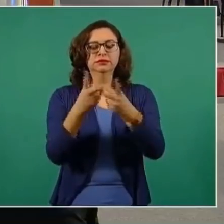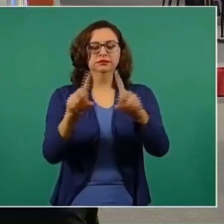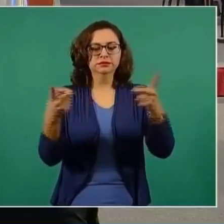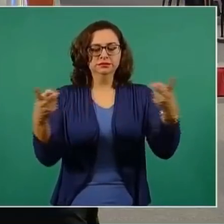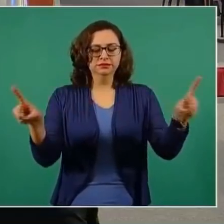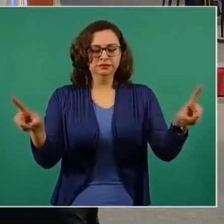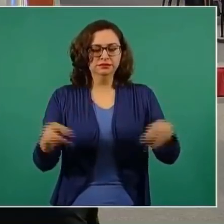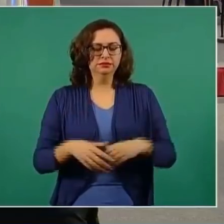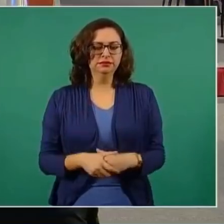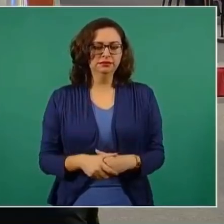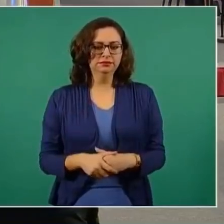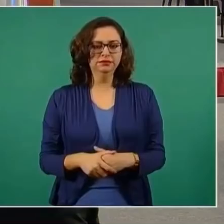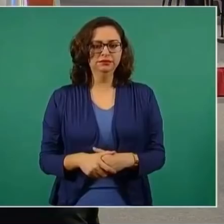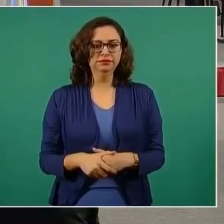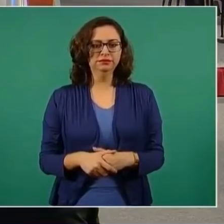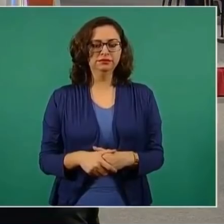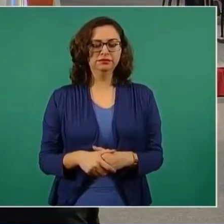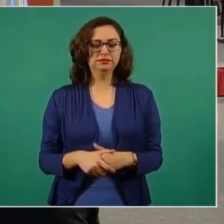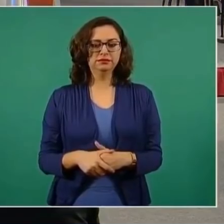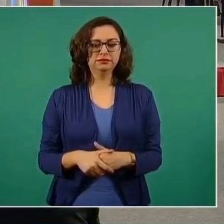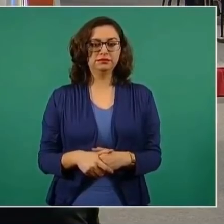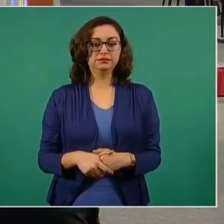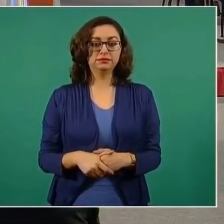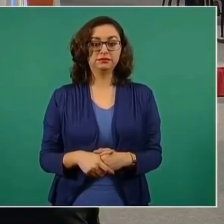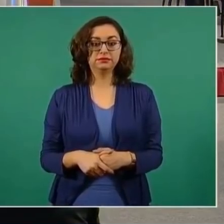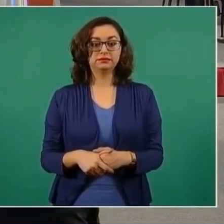Entonces, no querían